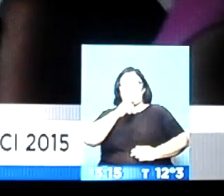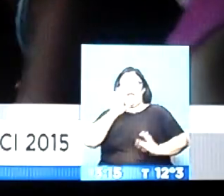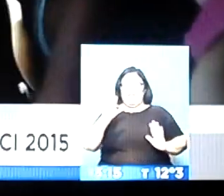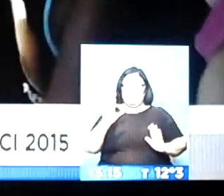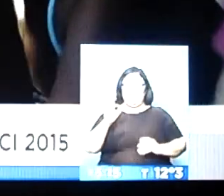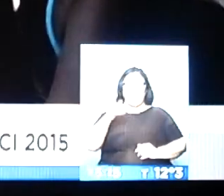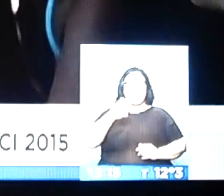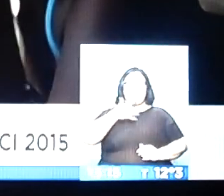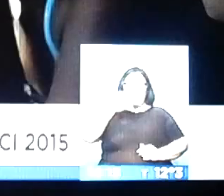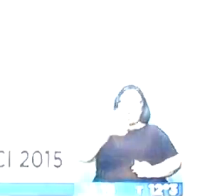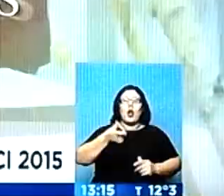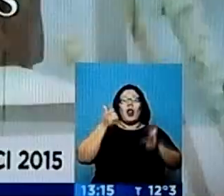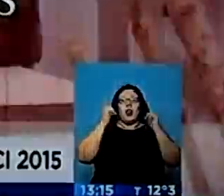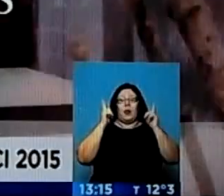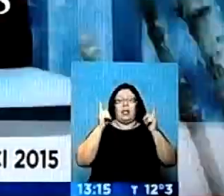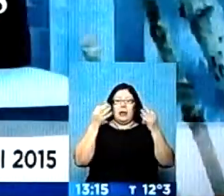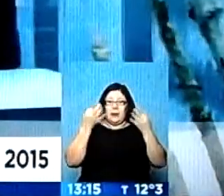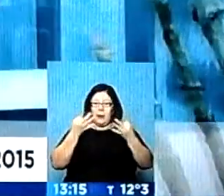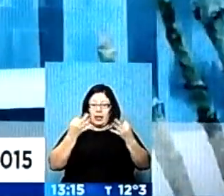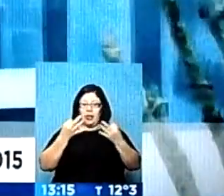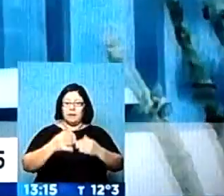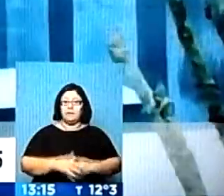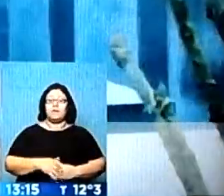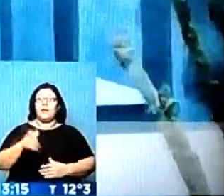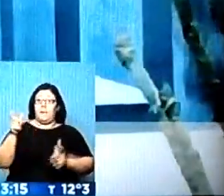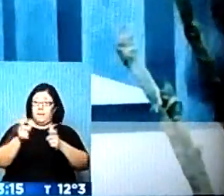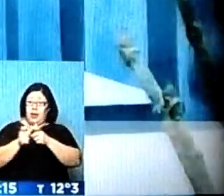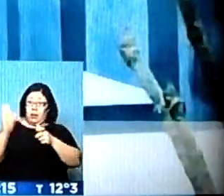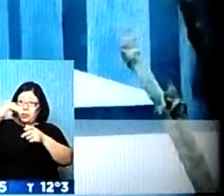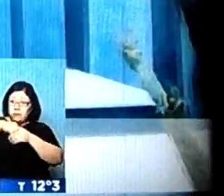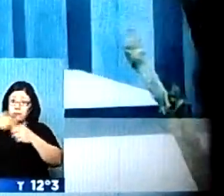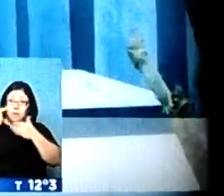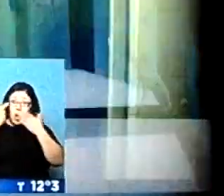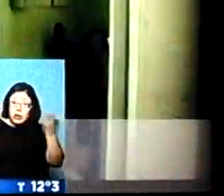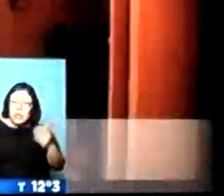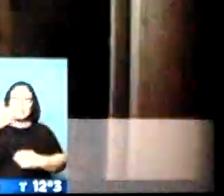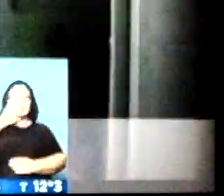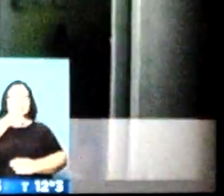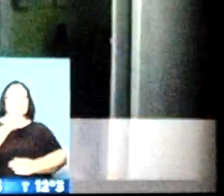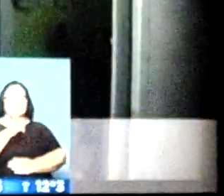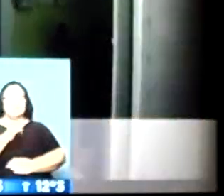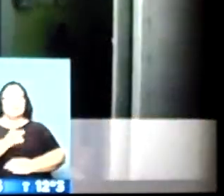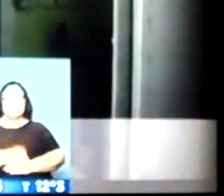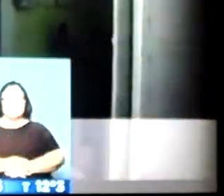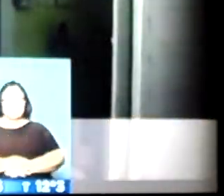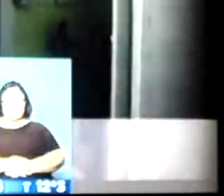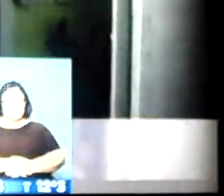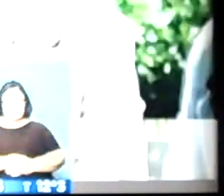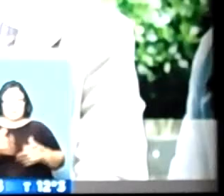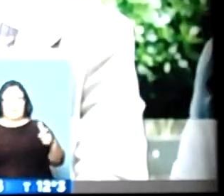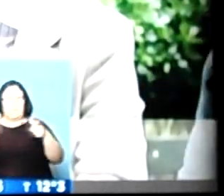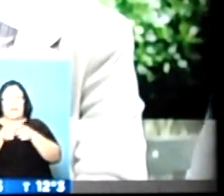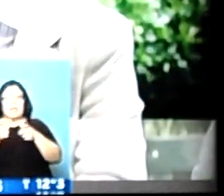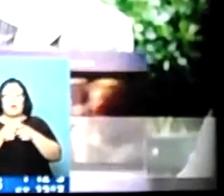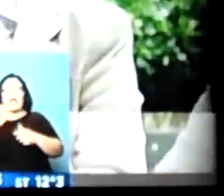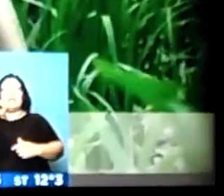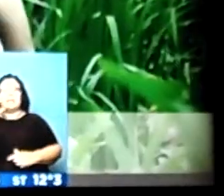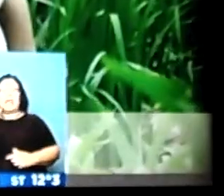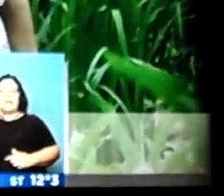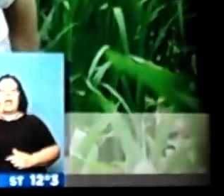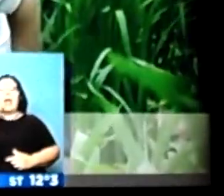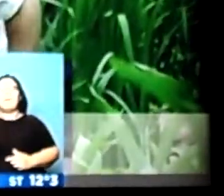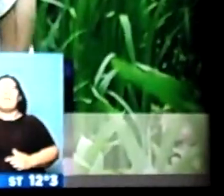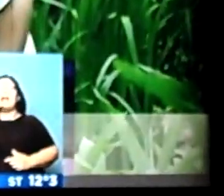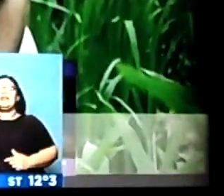muy bien. ¿Películas que se van a proyectar allí y que tengan tu participación? Van a hacer una proyección de Pasaje de Vida, es una película que se estrenó este